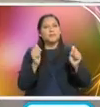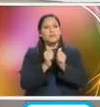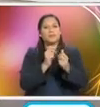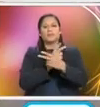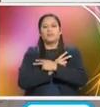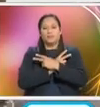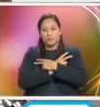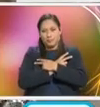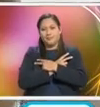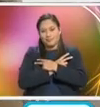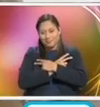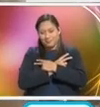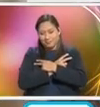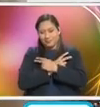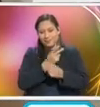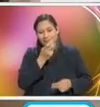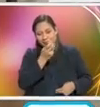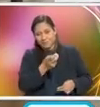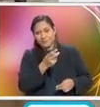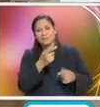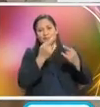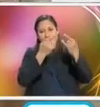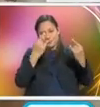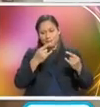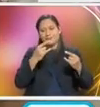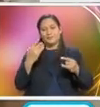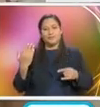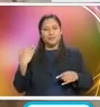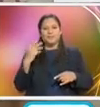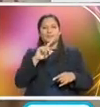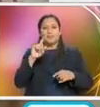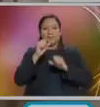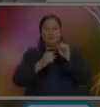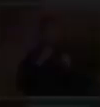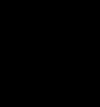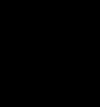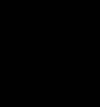de los años en las vacaciones, un referente de la historia de los últimos 100 años y nosotros.